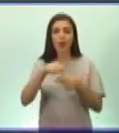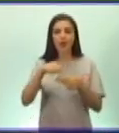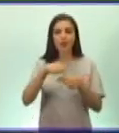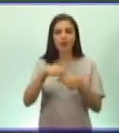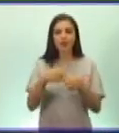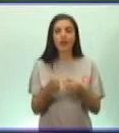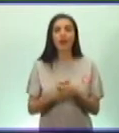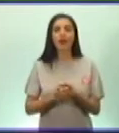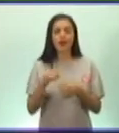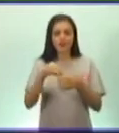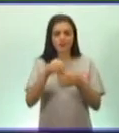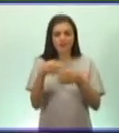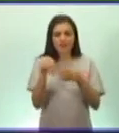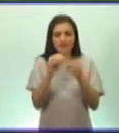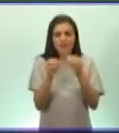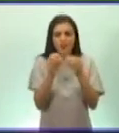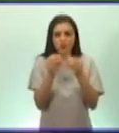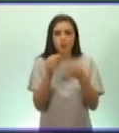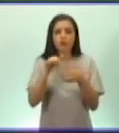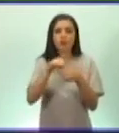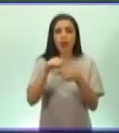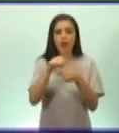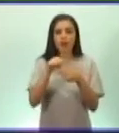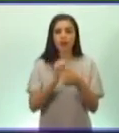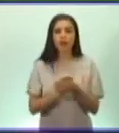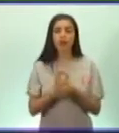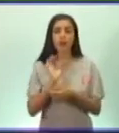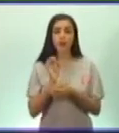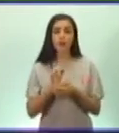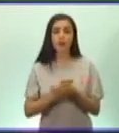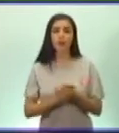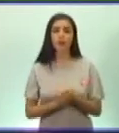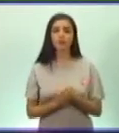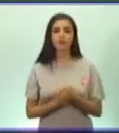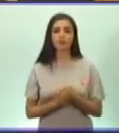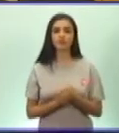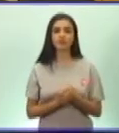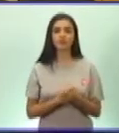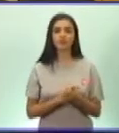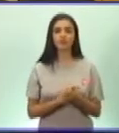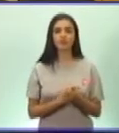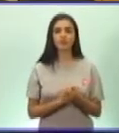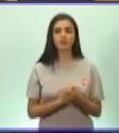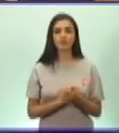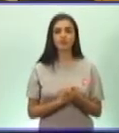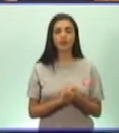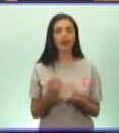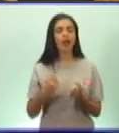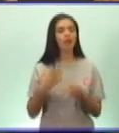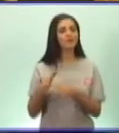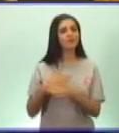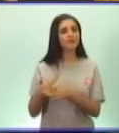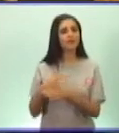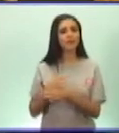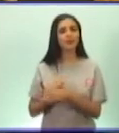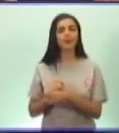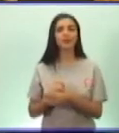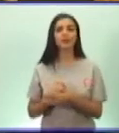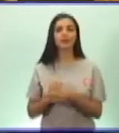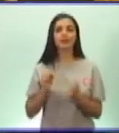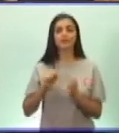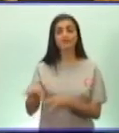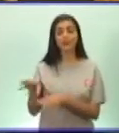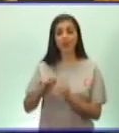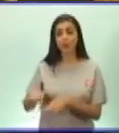el resto en el líquido que rodea las células, espacio extracelular o intercelular. Hay varios diseños de aparatos